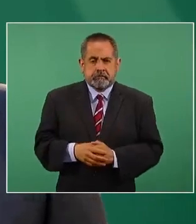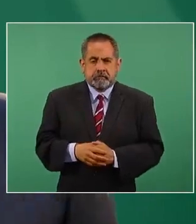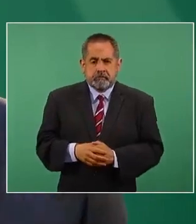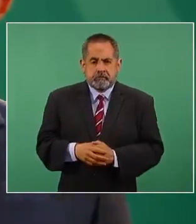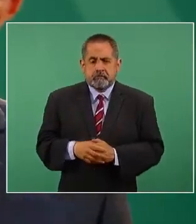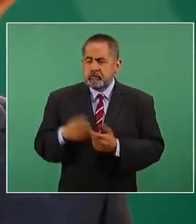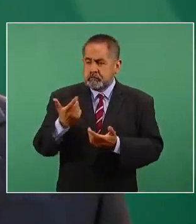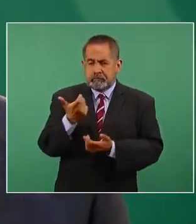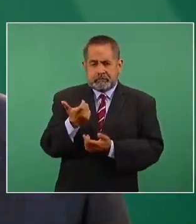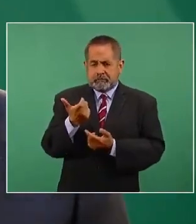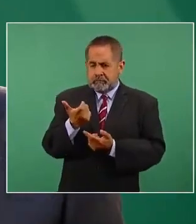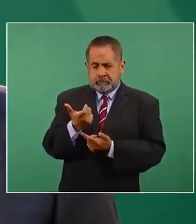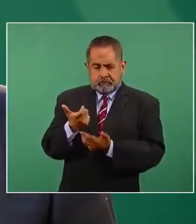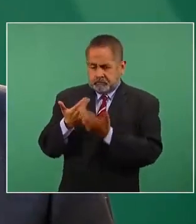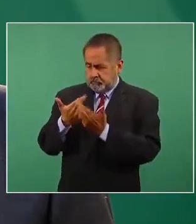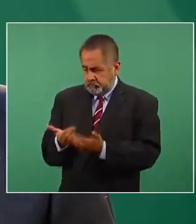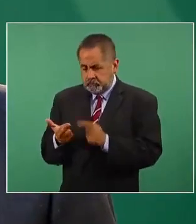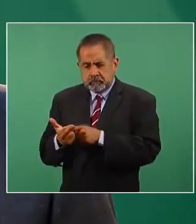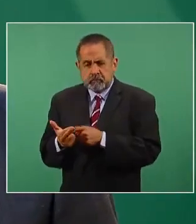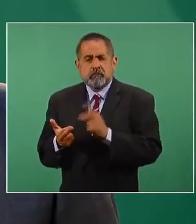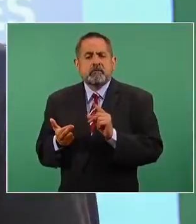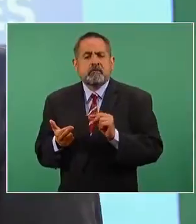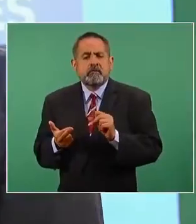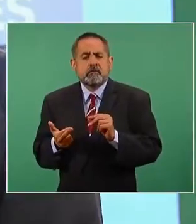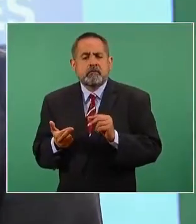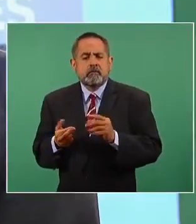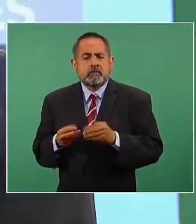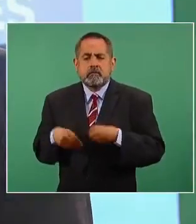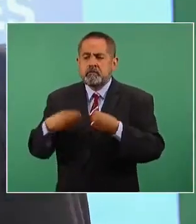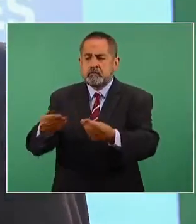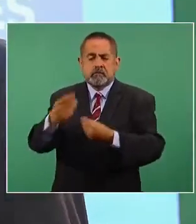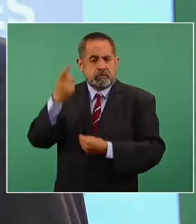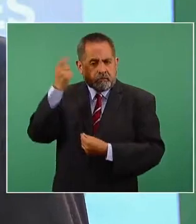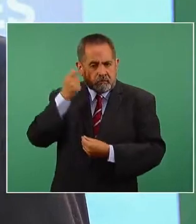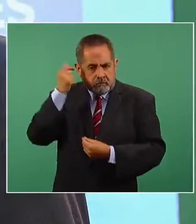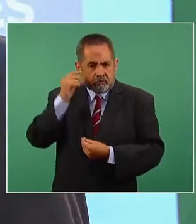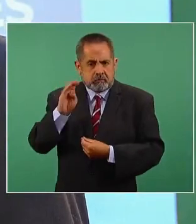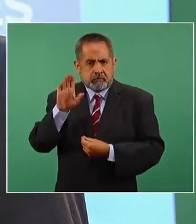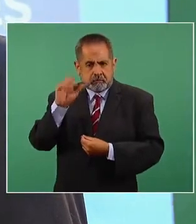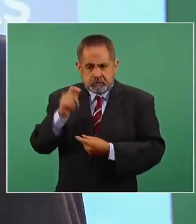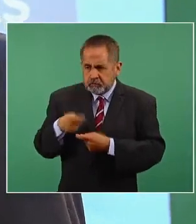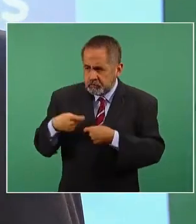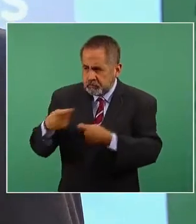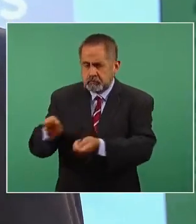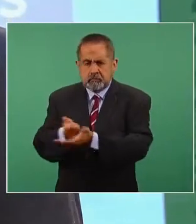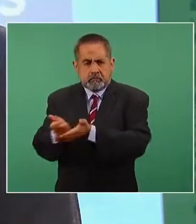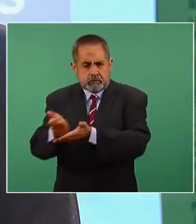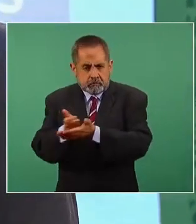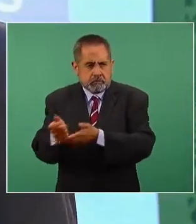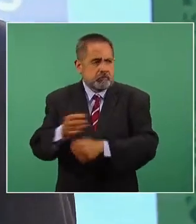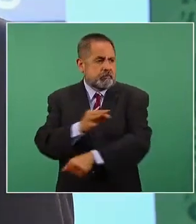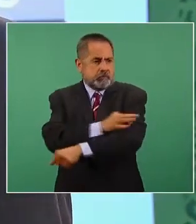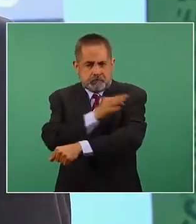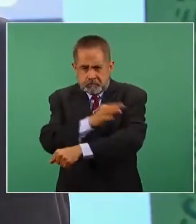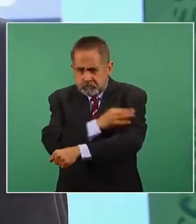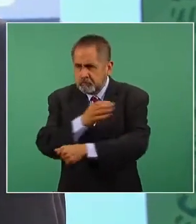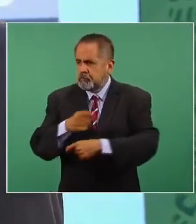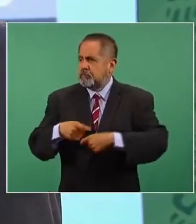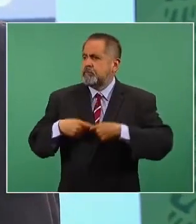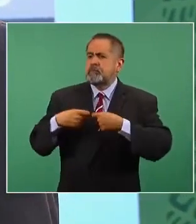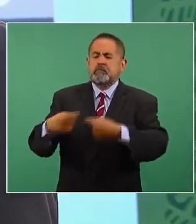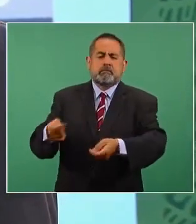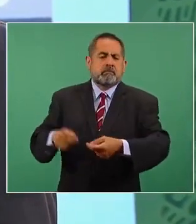¿Y a dónde va ese dinero? Pues son las becas, son las vacunas,